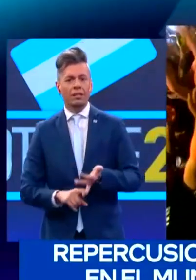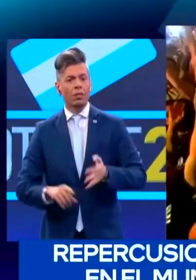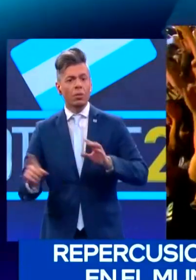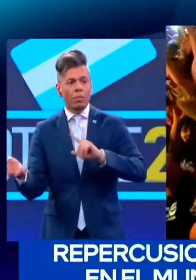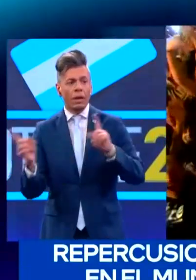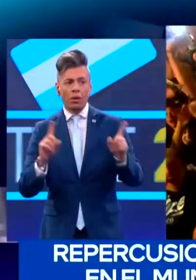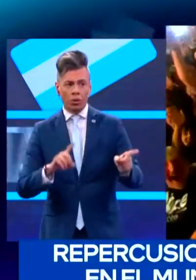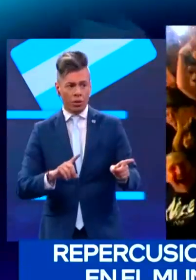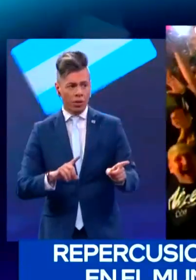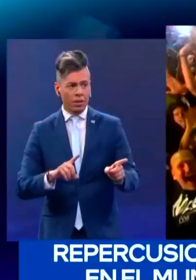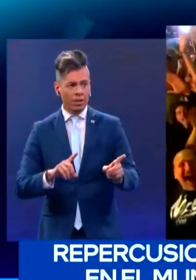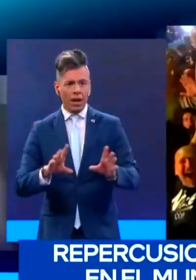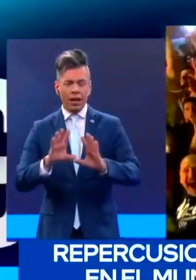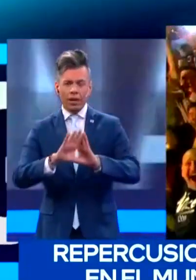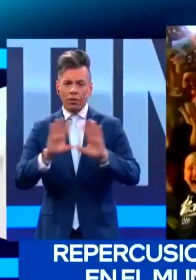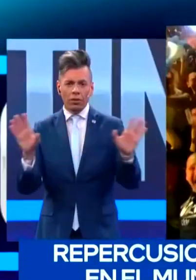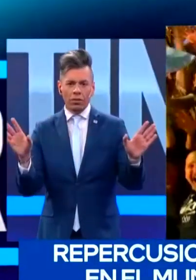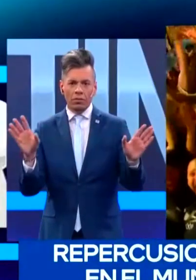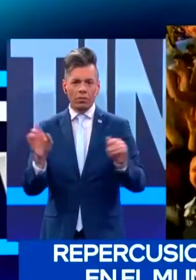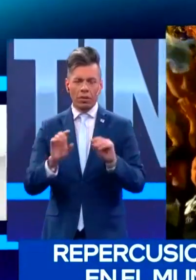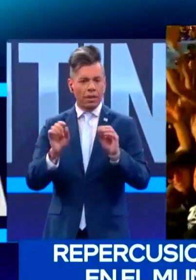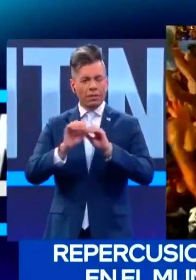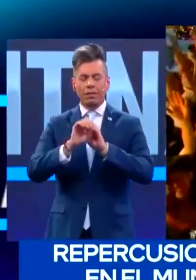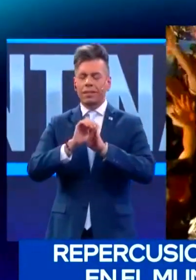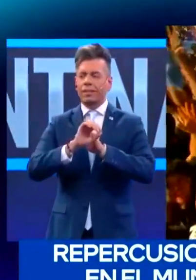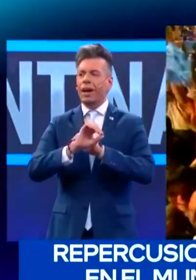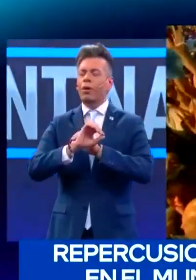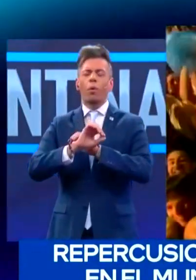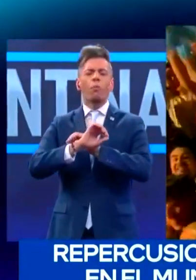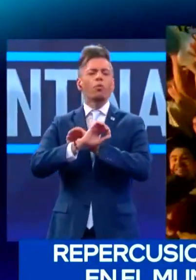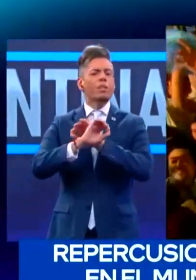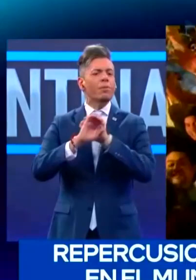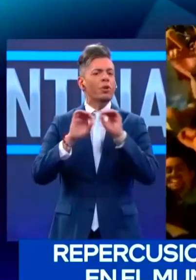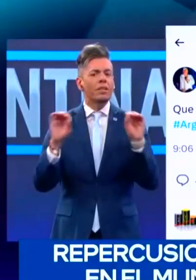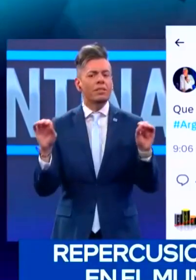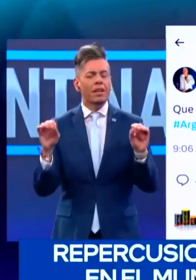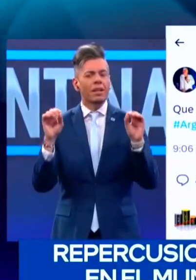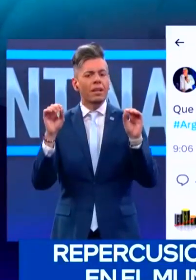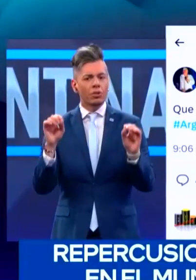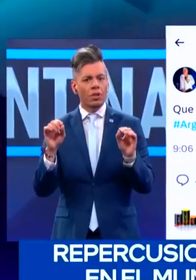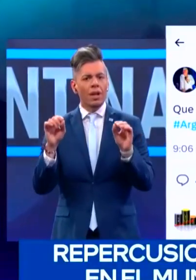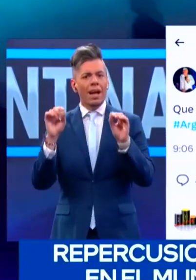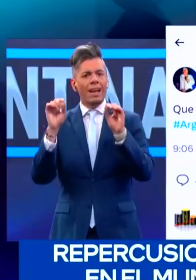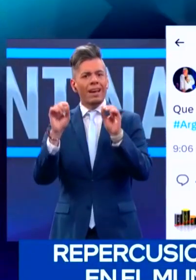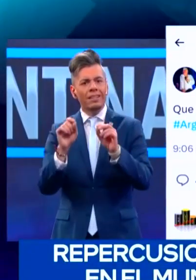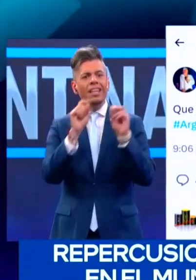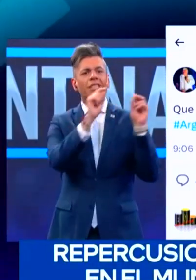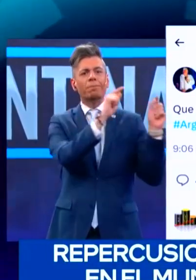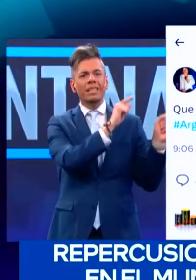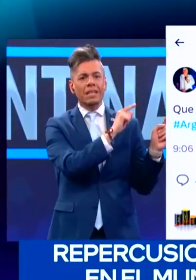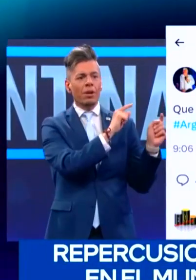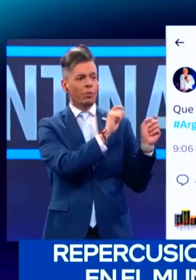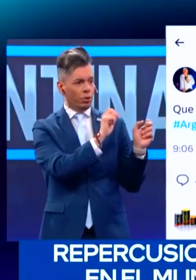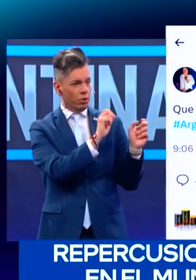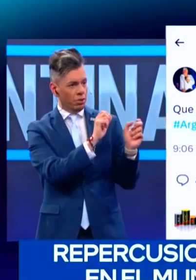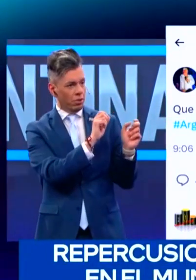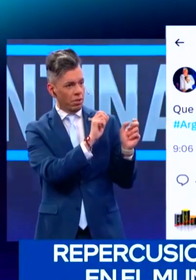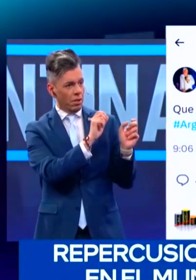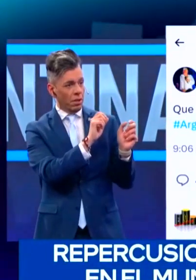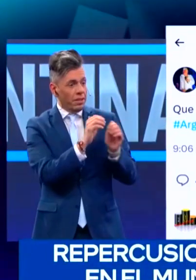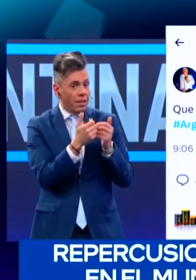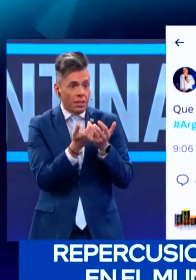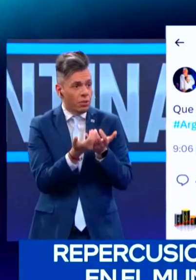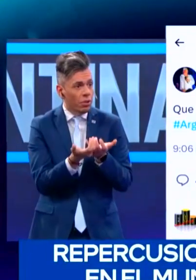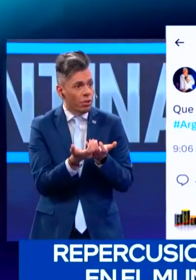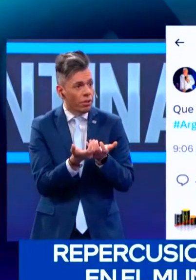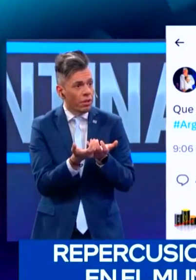en la calle, de un lado para el otro, ¿eh? Acá no, o sea, hubo mucha violencia en relación a la gente que expresaba el voto.